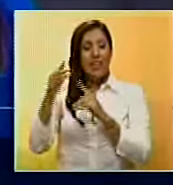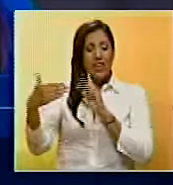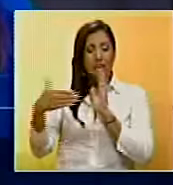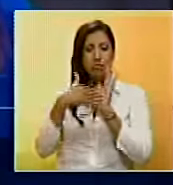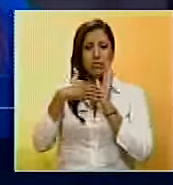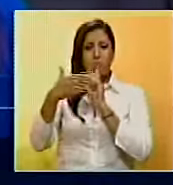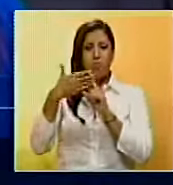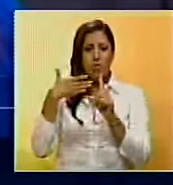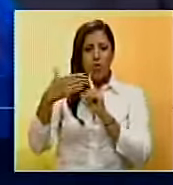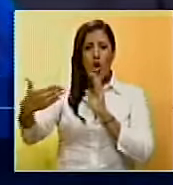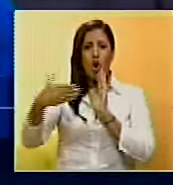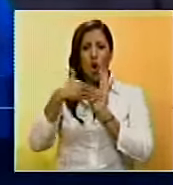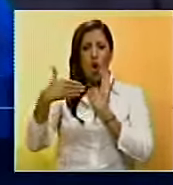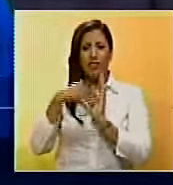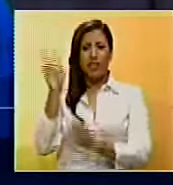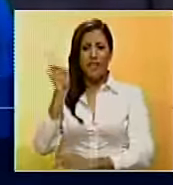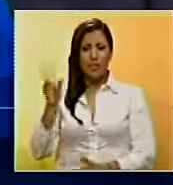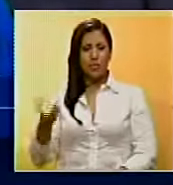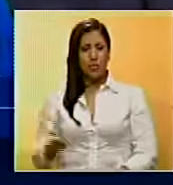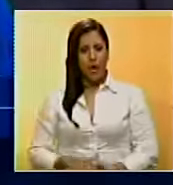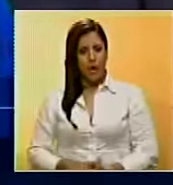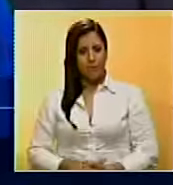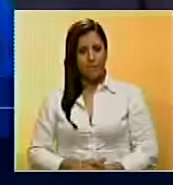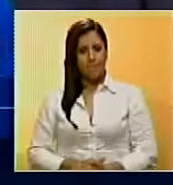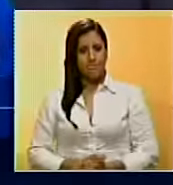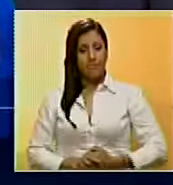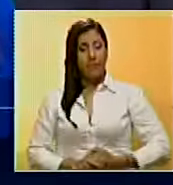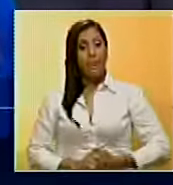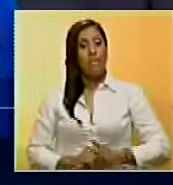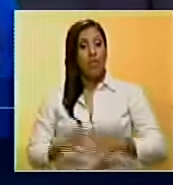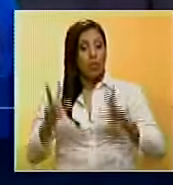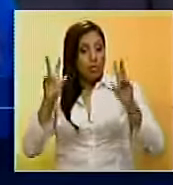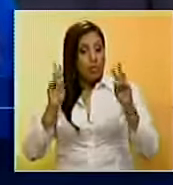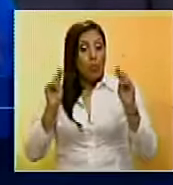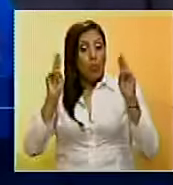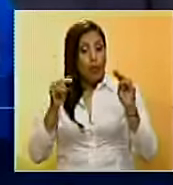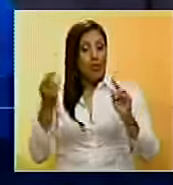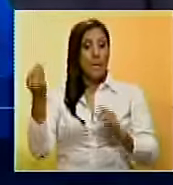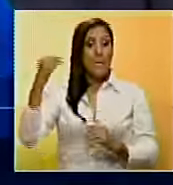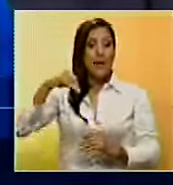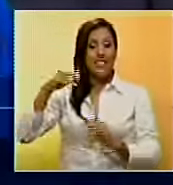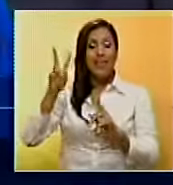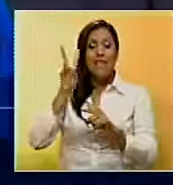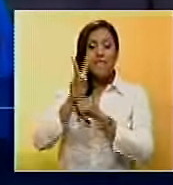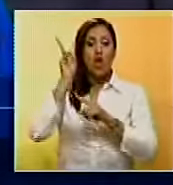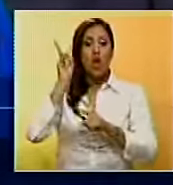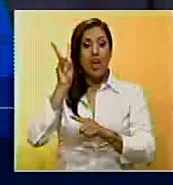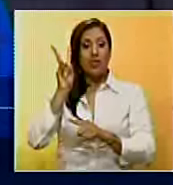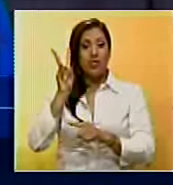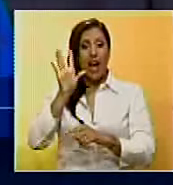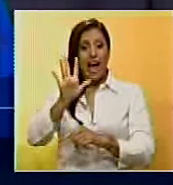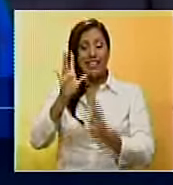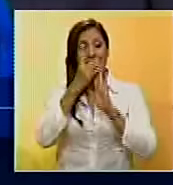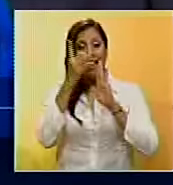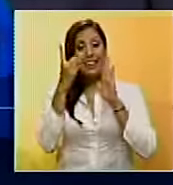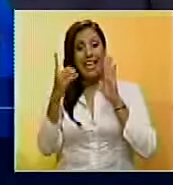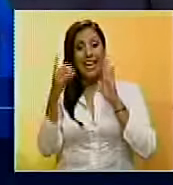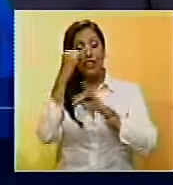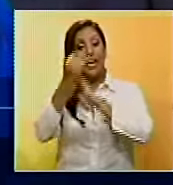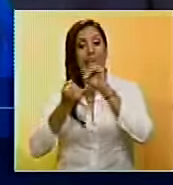agresión en contra de Venezuela. Supone además una violación flagrante al